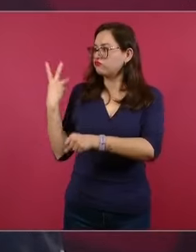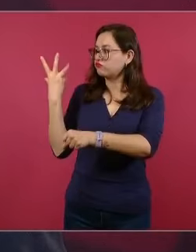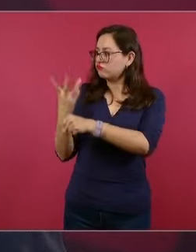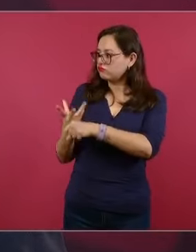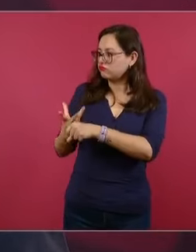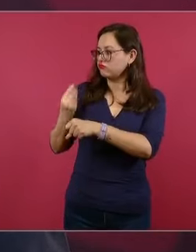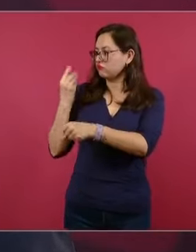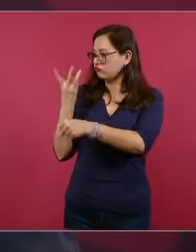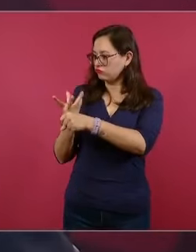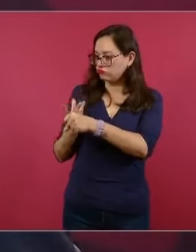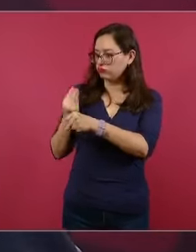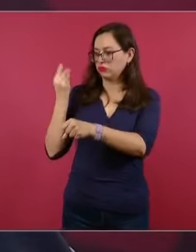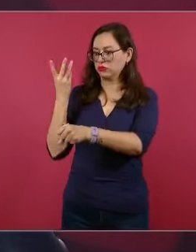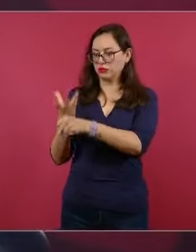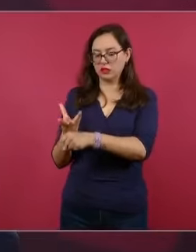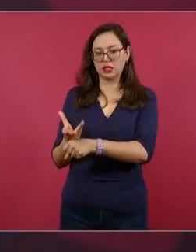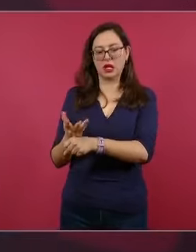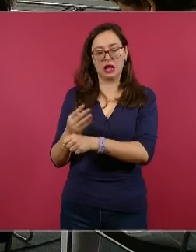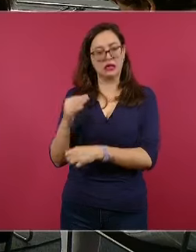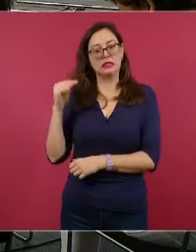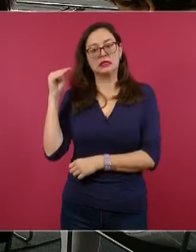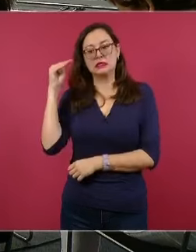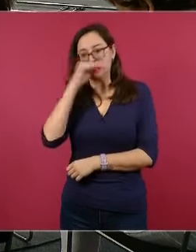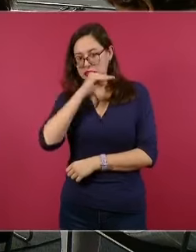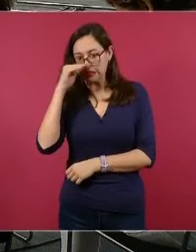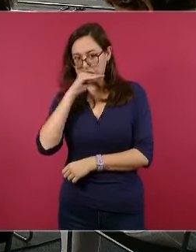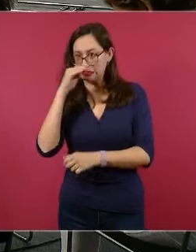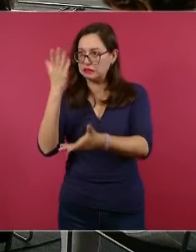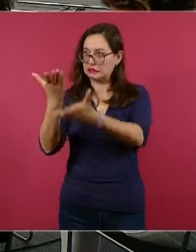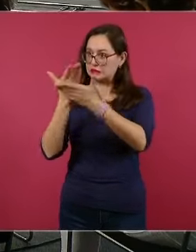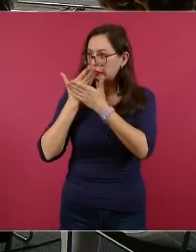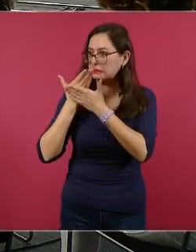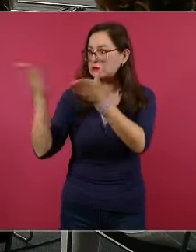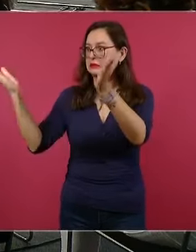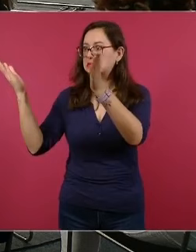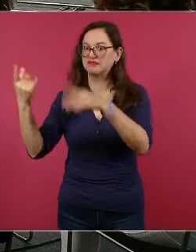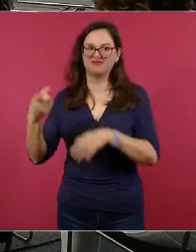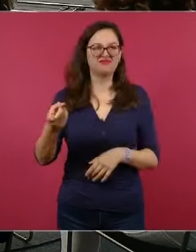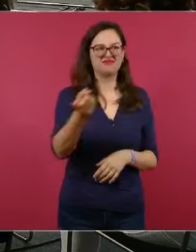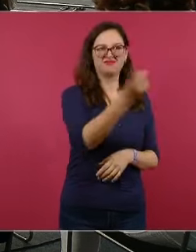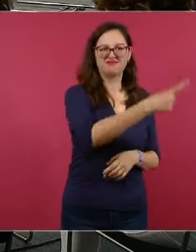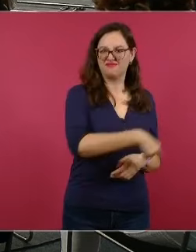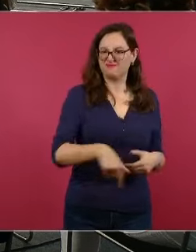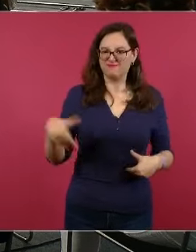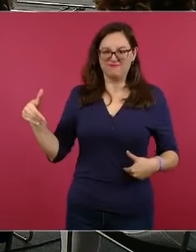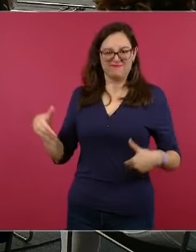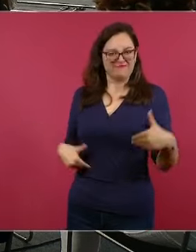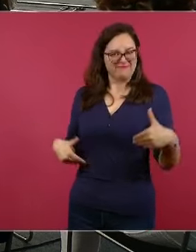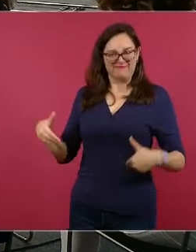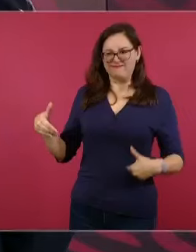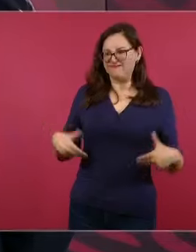molesta que haya gratuidad les molesta